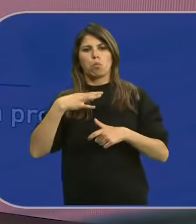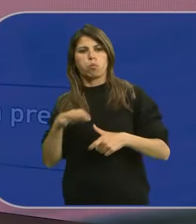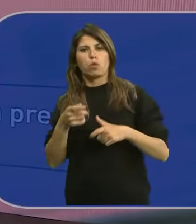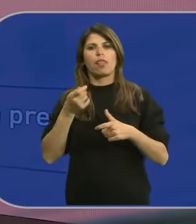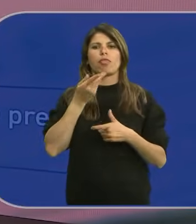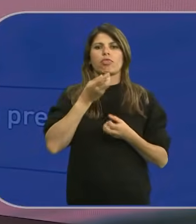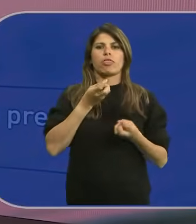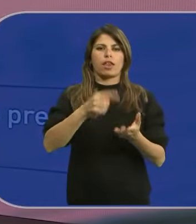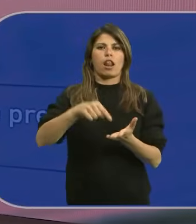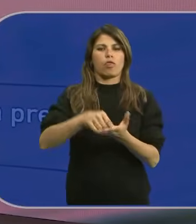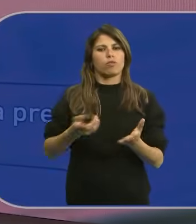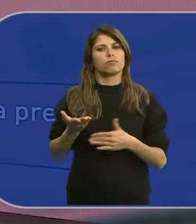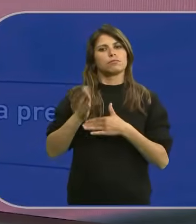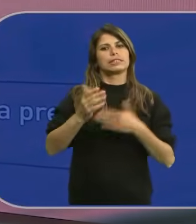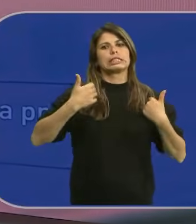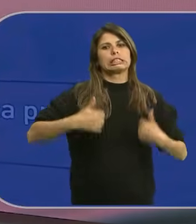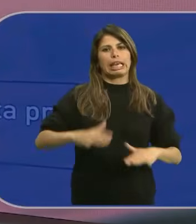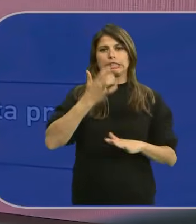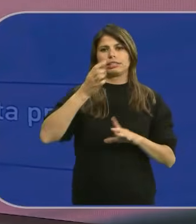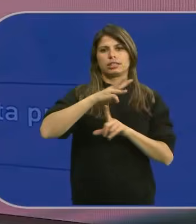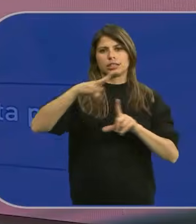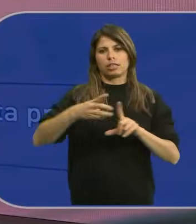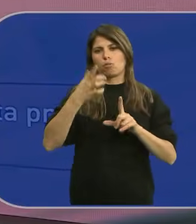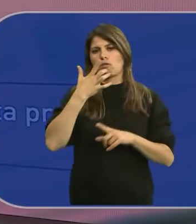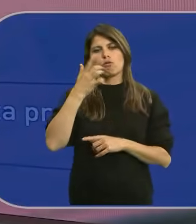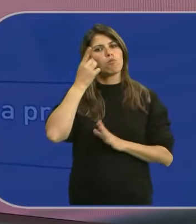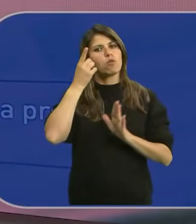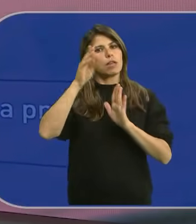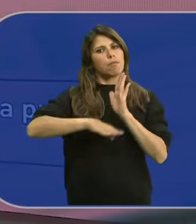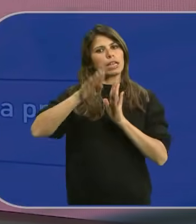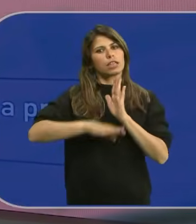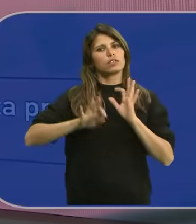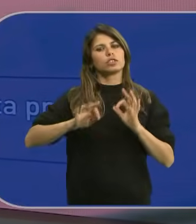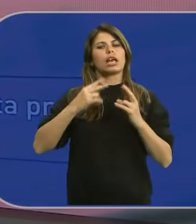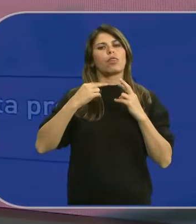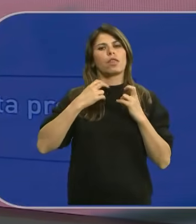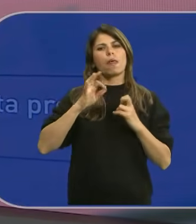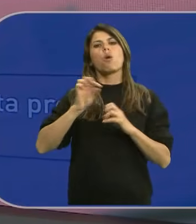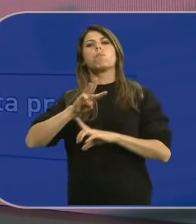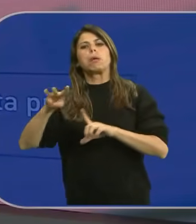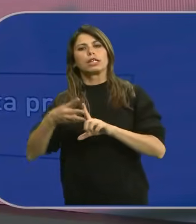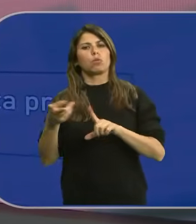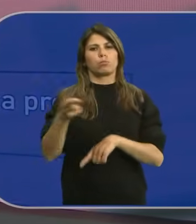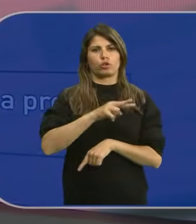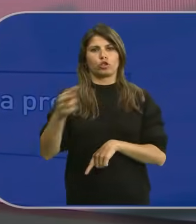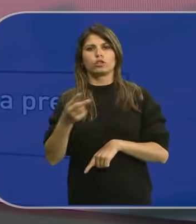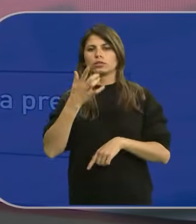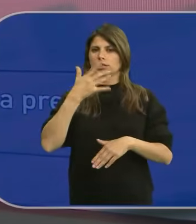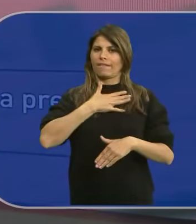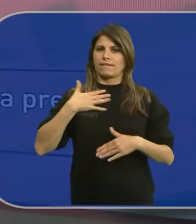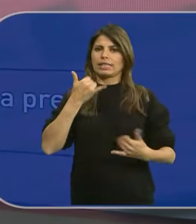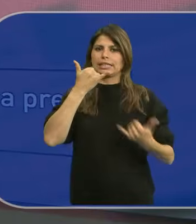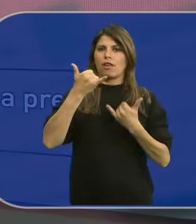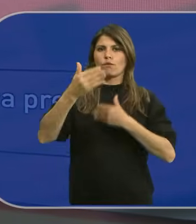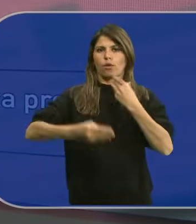su declaración si optan por medios electrónicos, como la aplicación móvil de la agencia tributaria o su página web. Para hacerla vía telefónica habrá